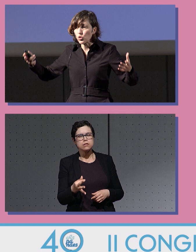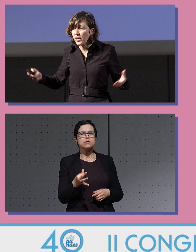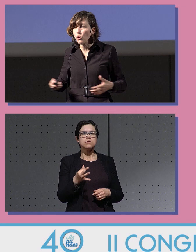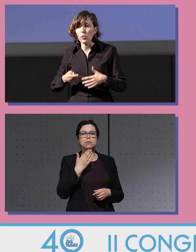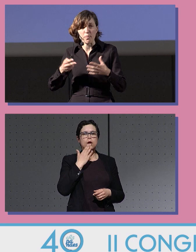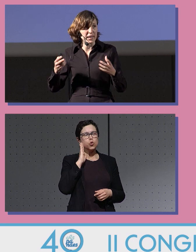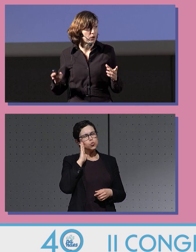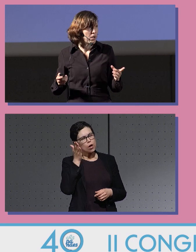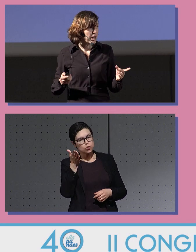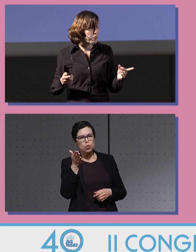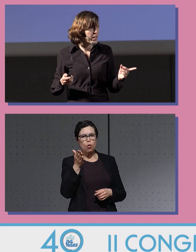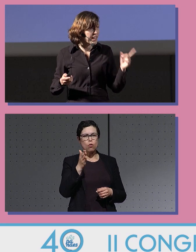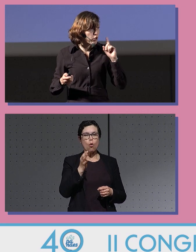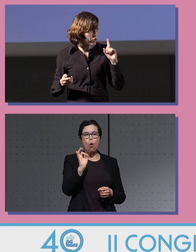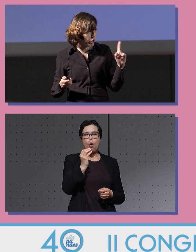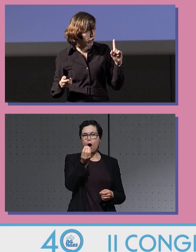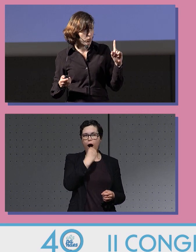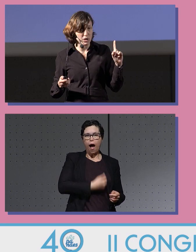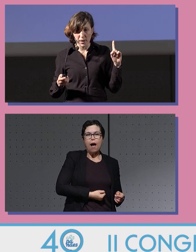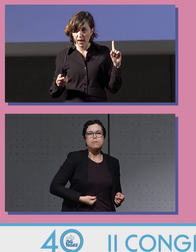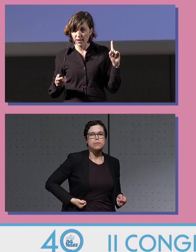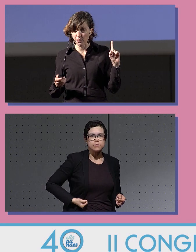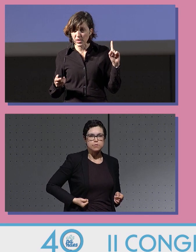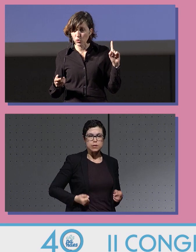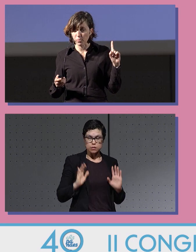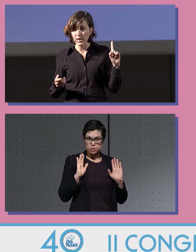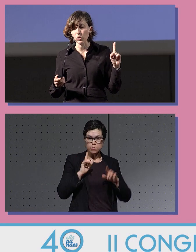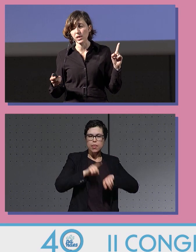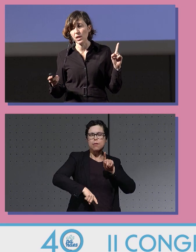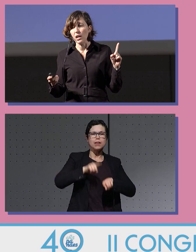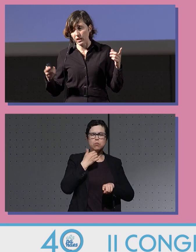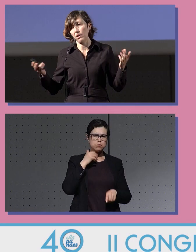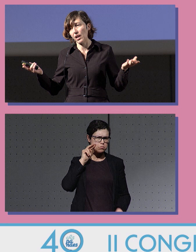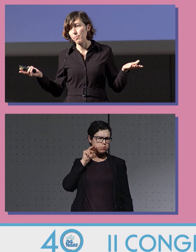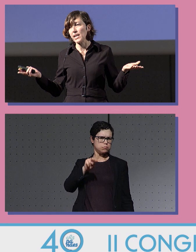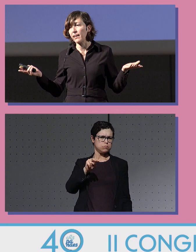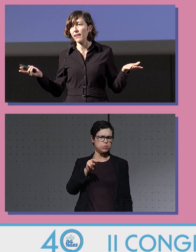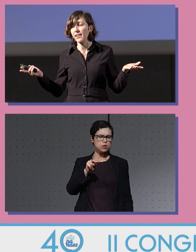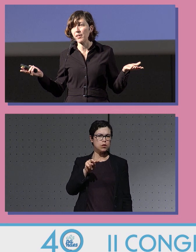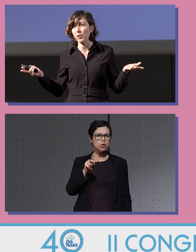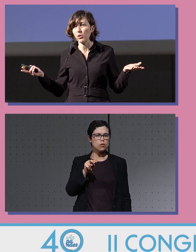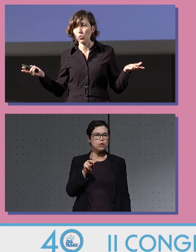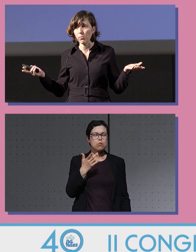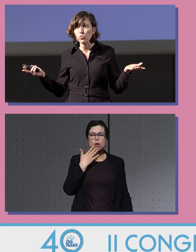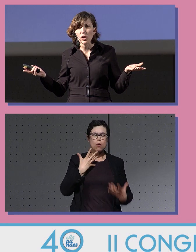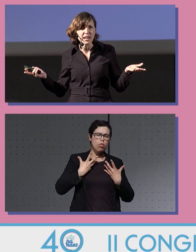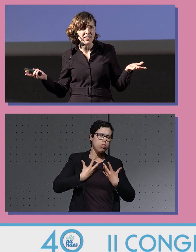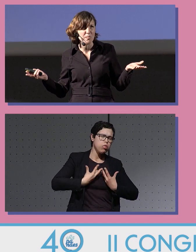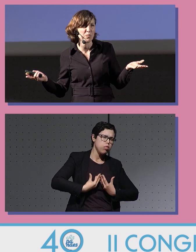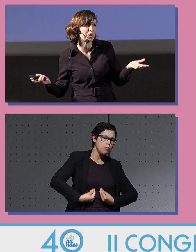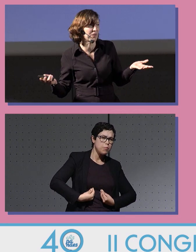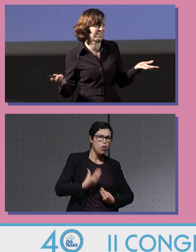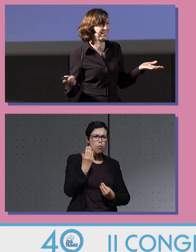el sueño o el apetito, que pueden ser al contrario de lo que uno espera, Hay veces que uno piensa, no, ¿qué le pasa a alguien que está deprimido? ¿Duerme mucho alguien que